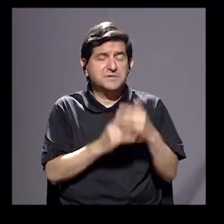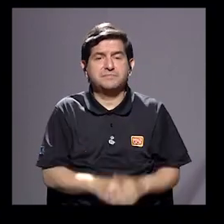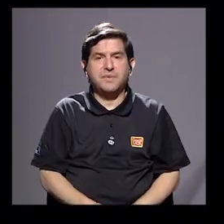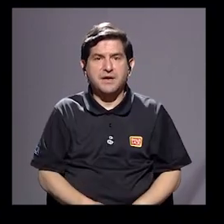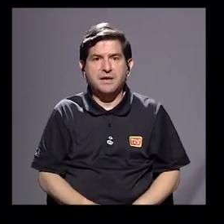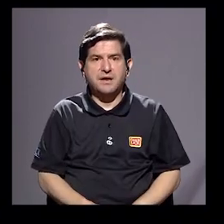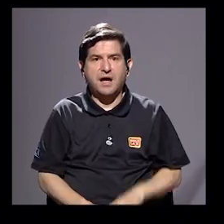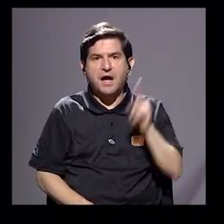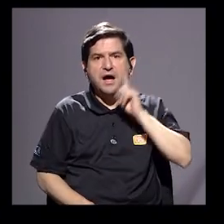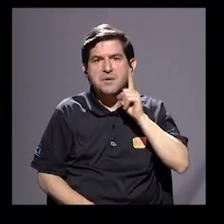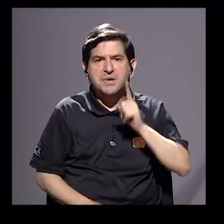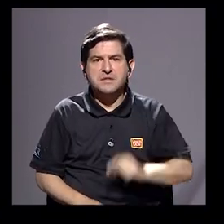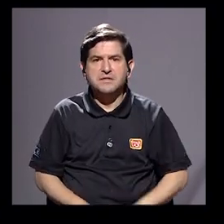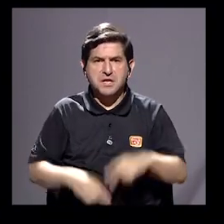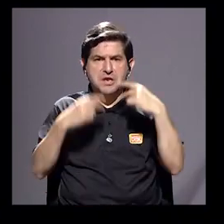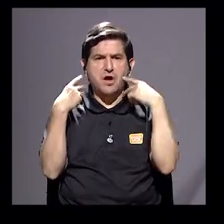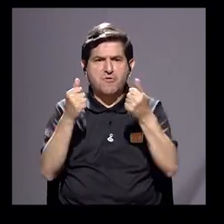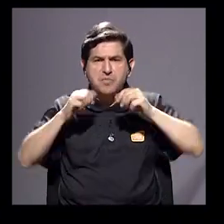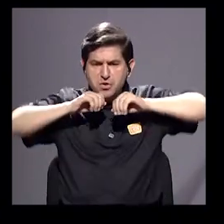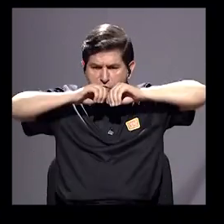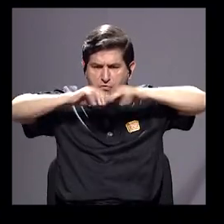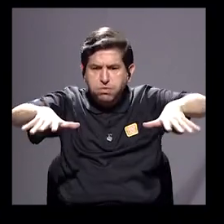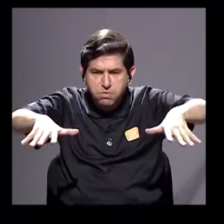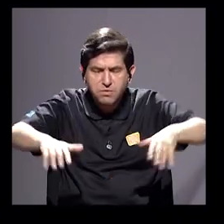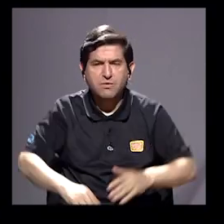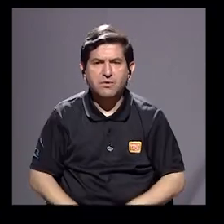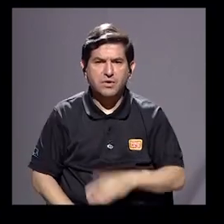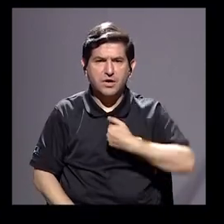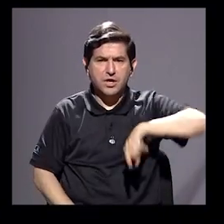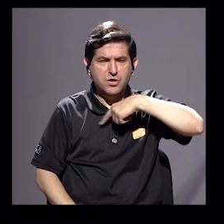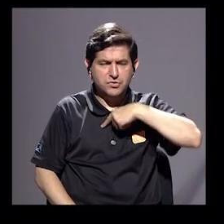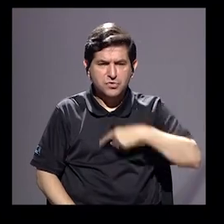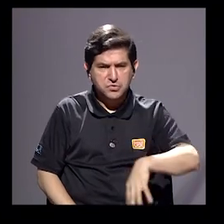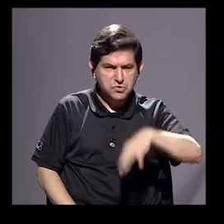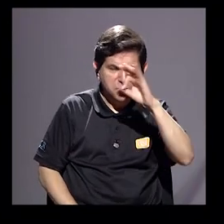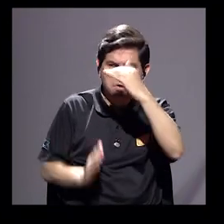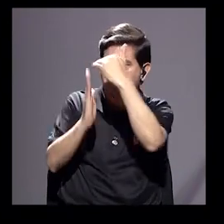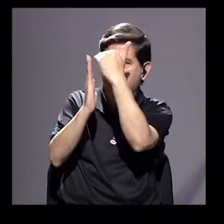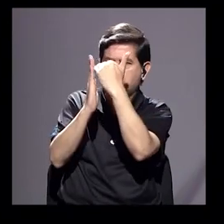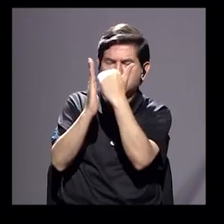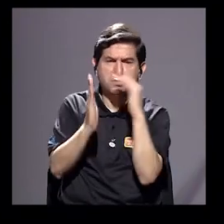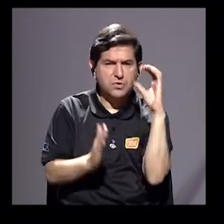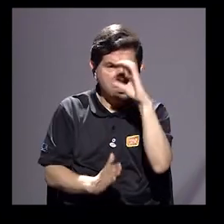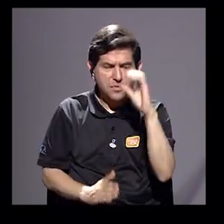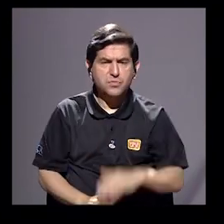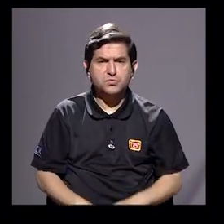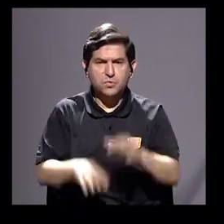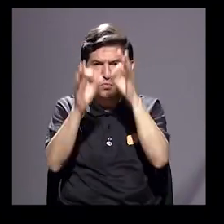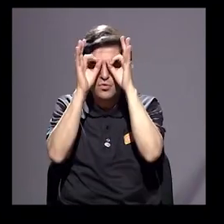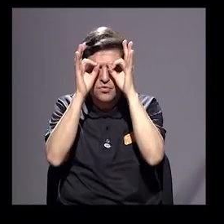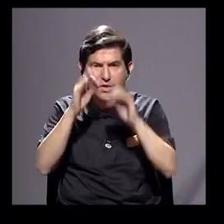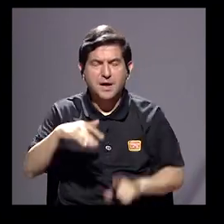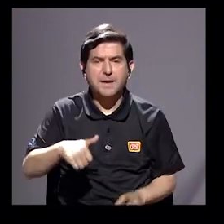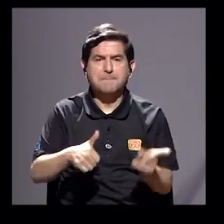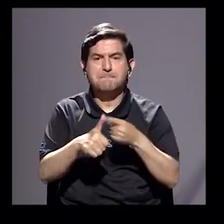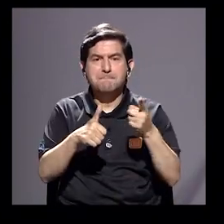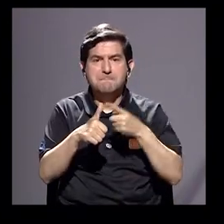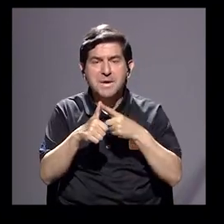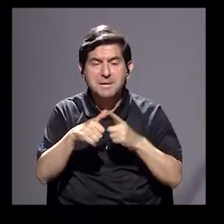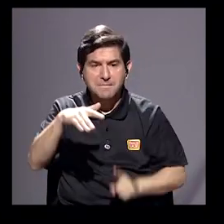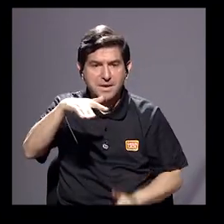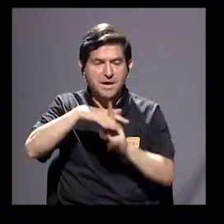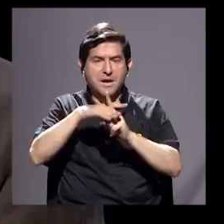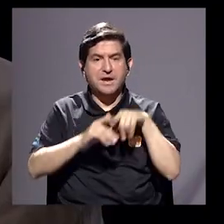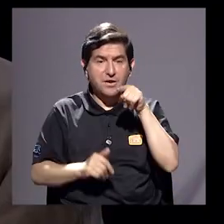vuelta al mundo y en el rating o en el ranking que nos podemos encontrar en las búsquedas de google aparecen de primero esas